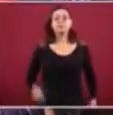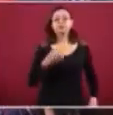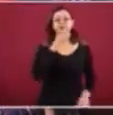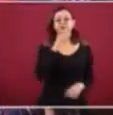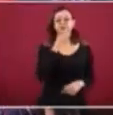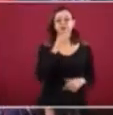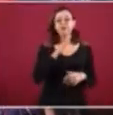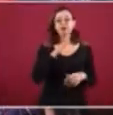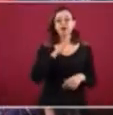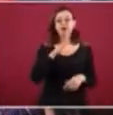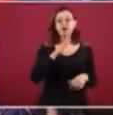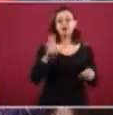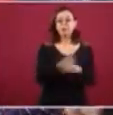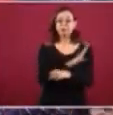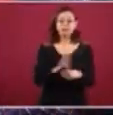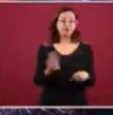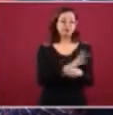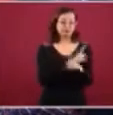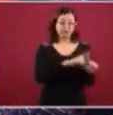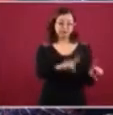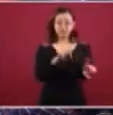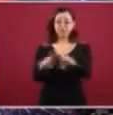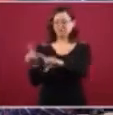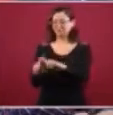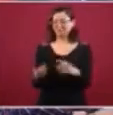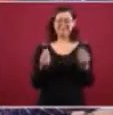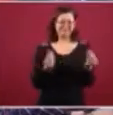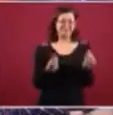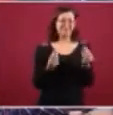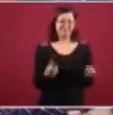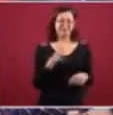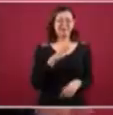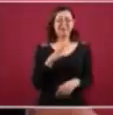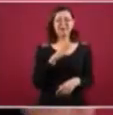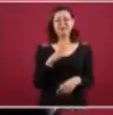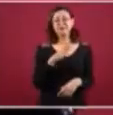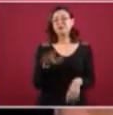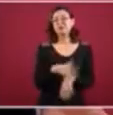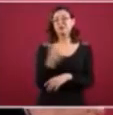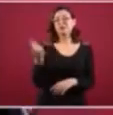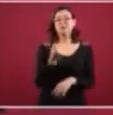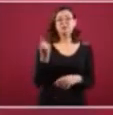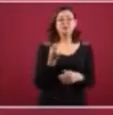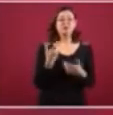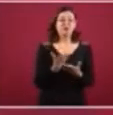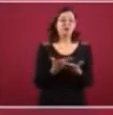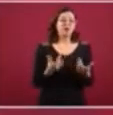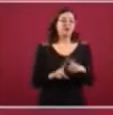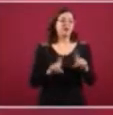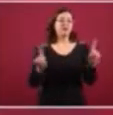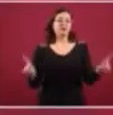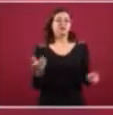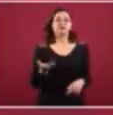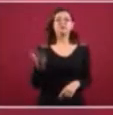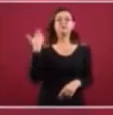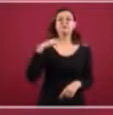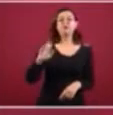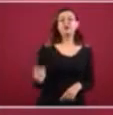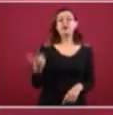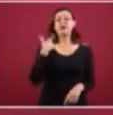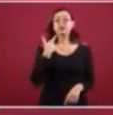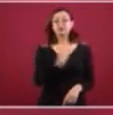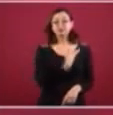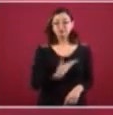ventajas, no hay diferencias. Los presidentes anteriores no